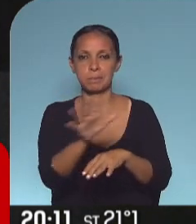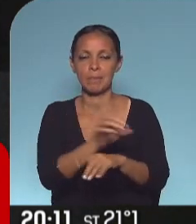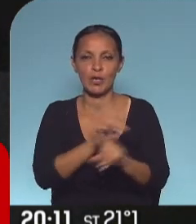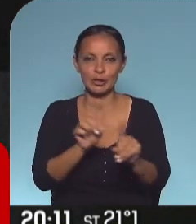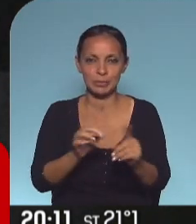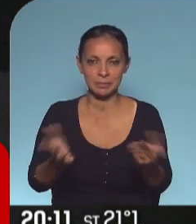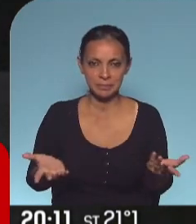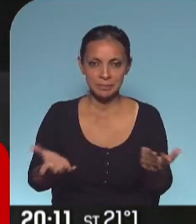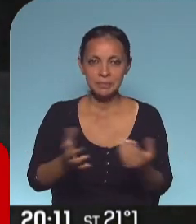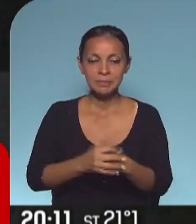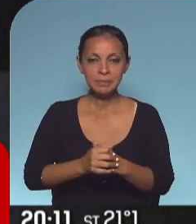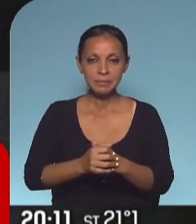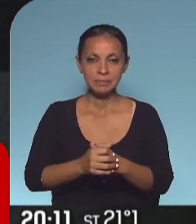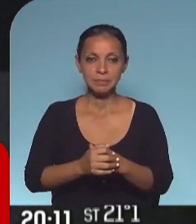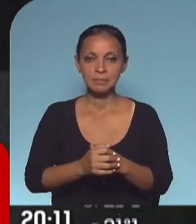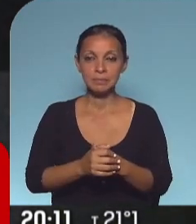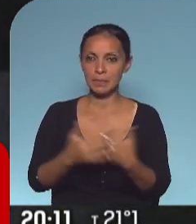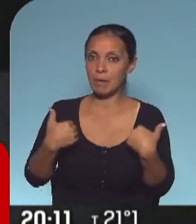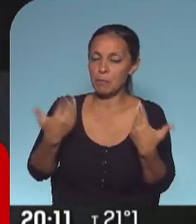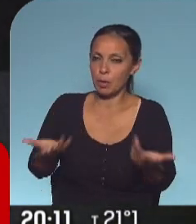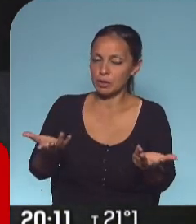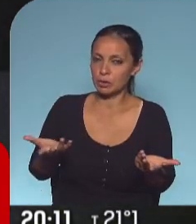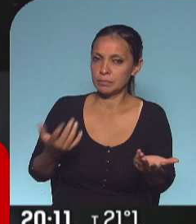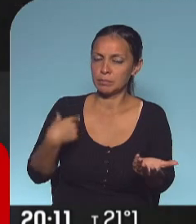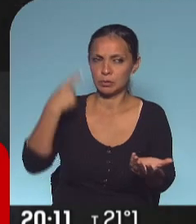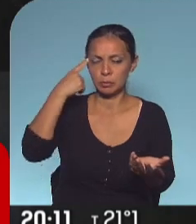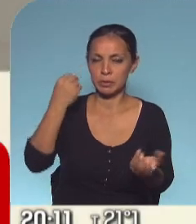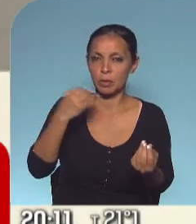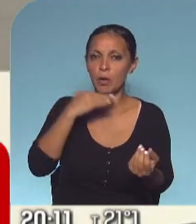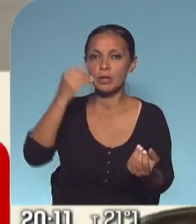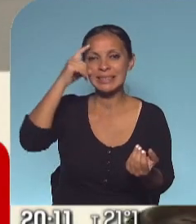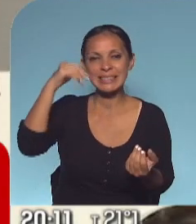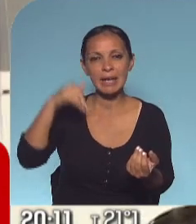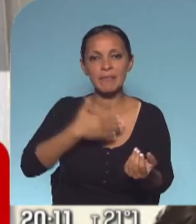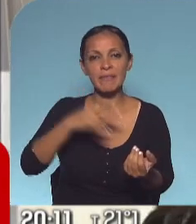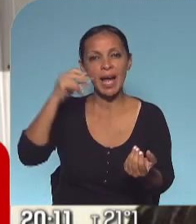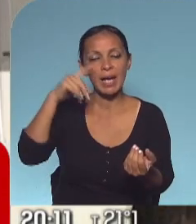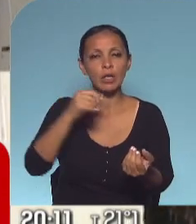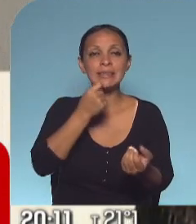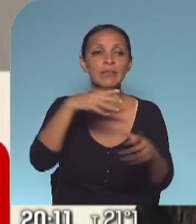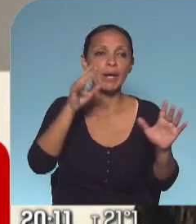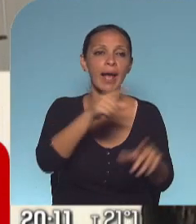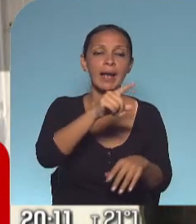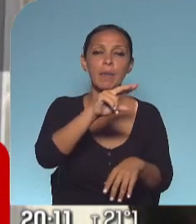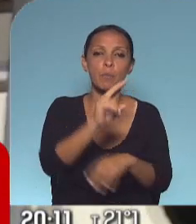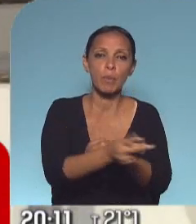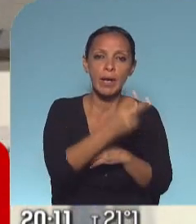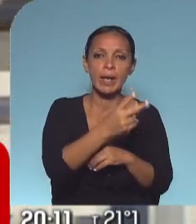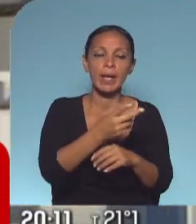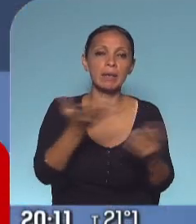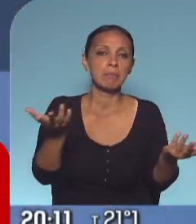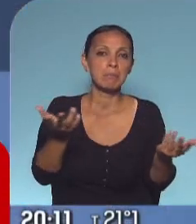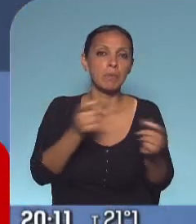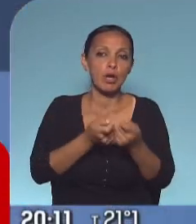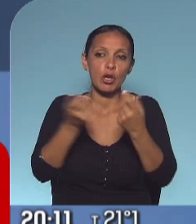a controlar él. Pero lo de Gianfranco, ahí sería la... Pues los testaferros pueden morir y no reconocerle nada a quien